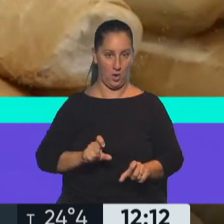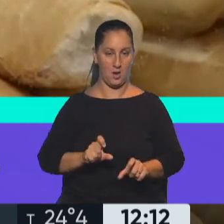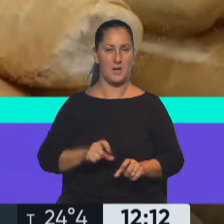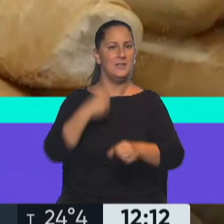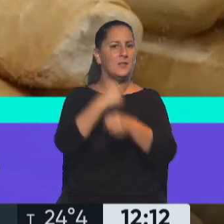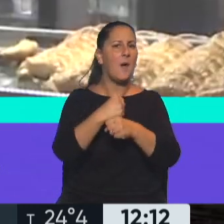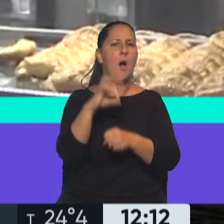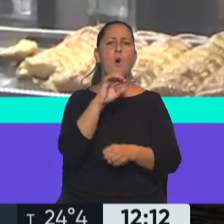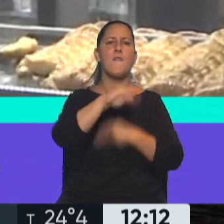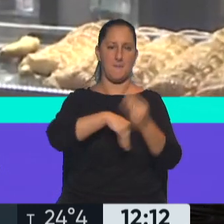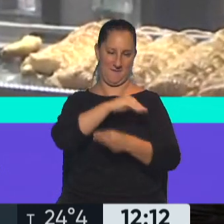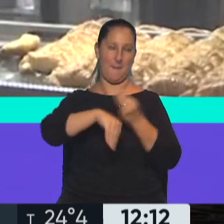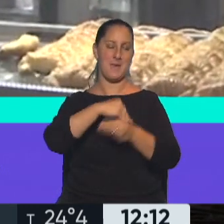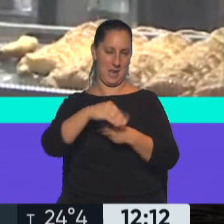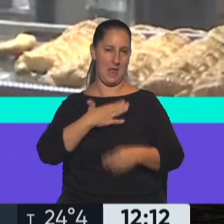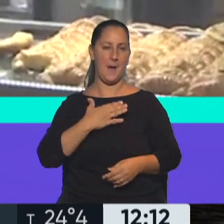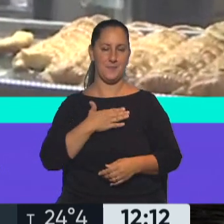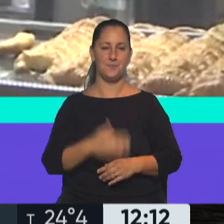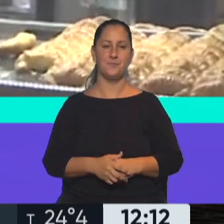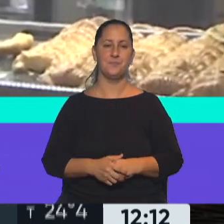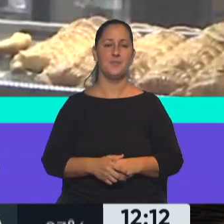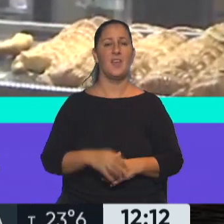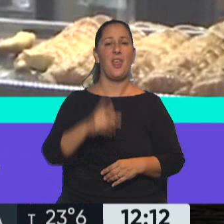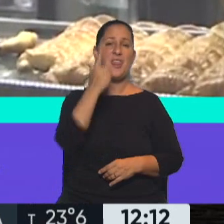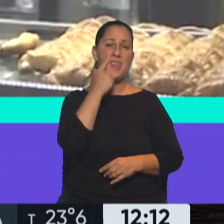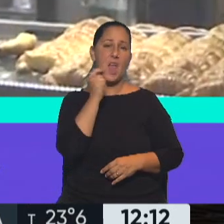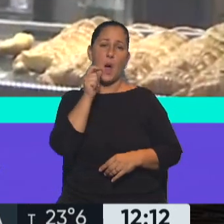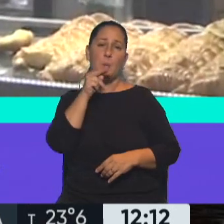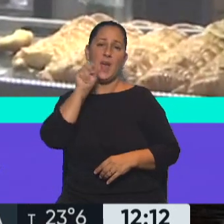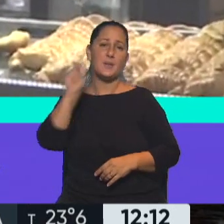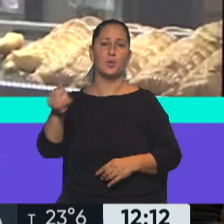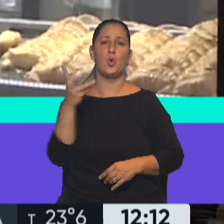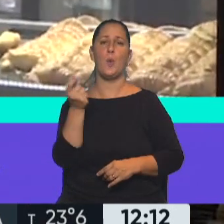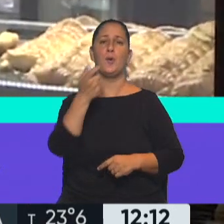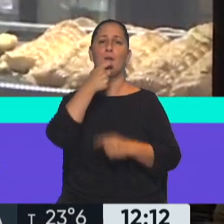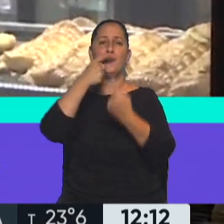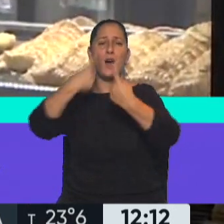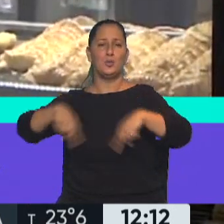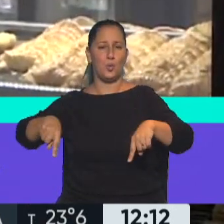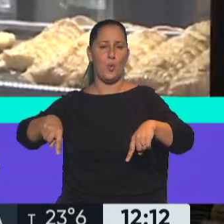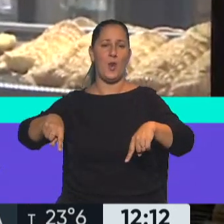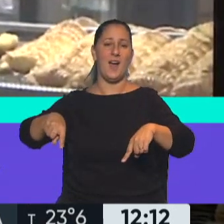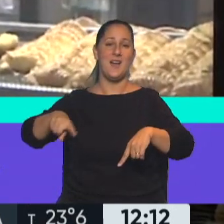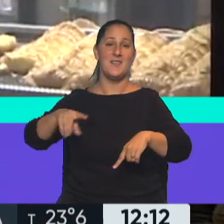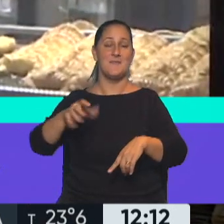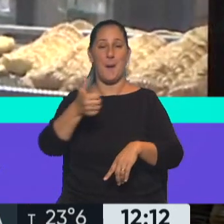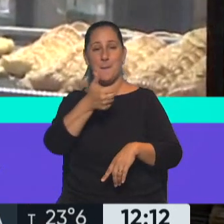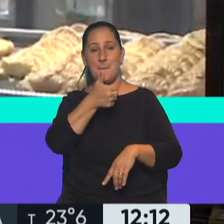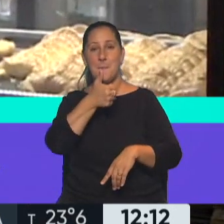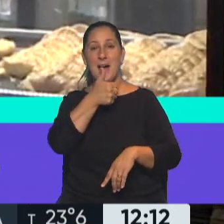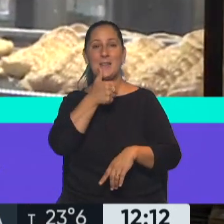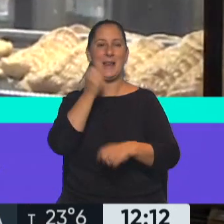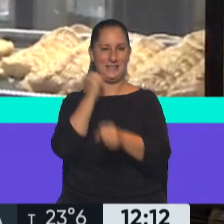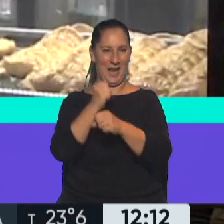trabajo o la familia? La familia. Y generalmente los viernes compro las facturas. Para el matecito. Para el